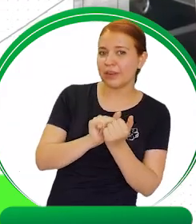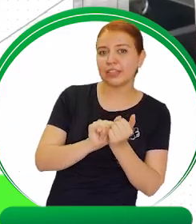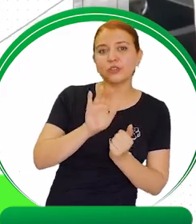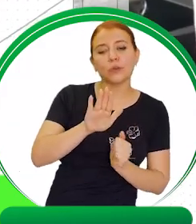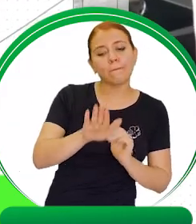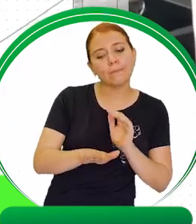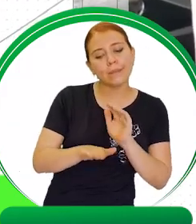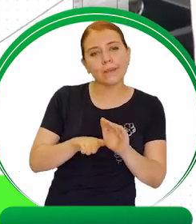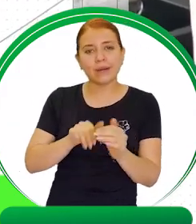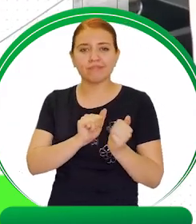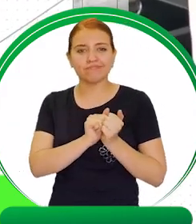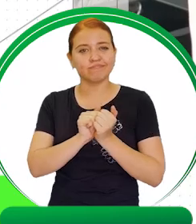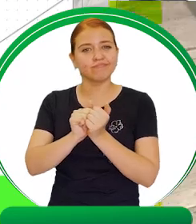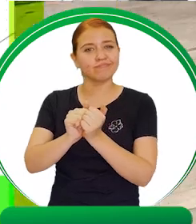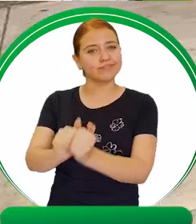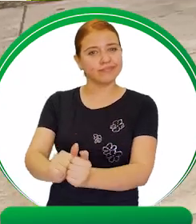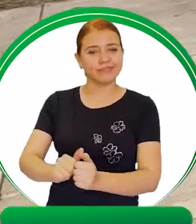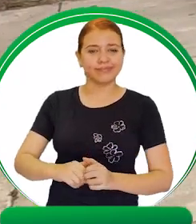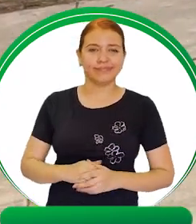cada paso de tu camino.